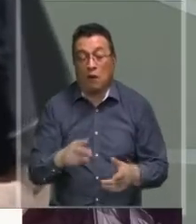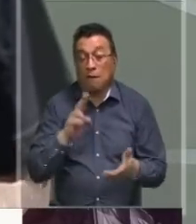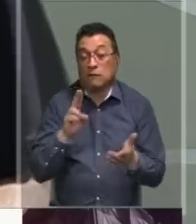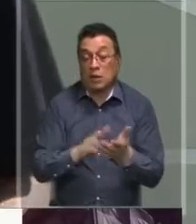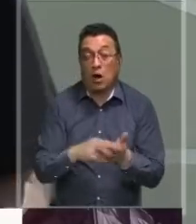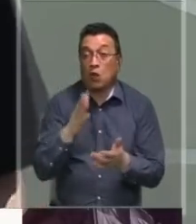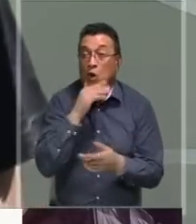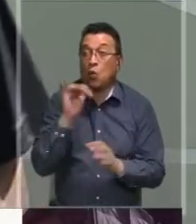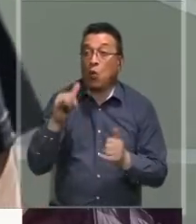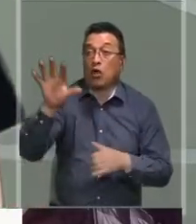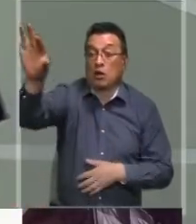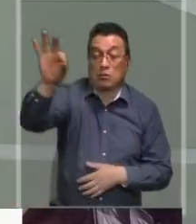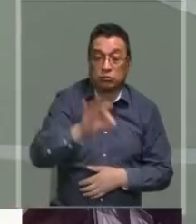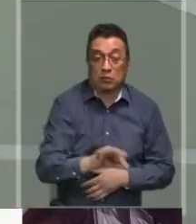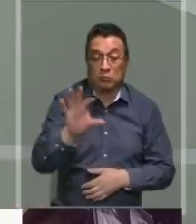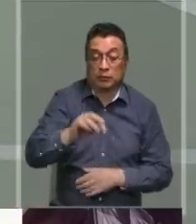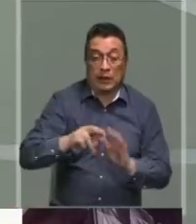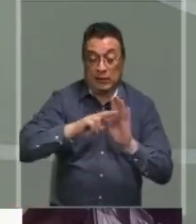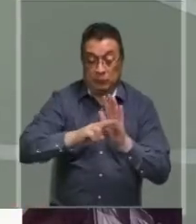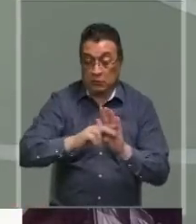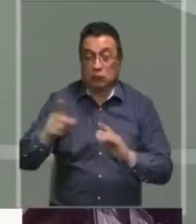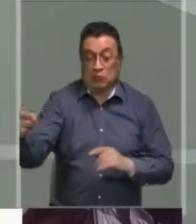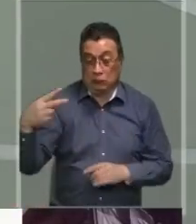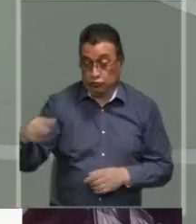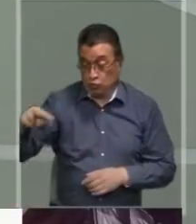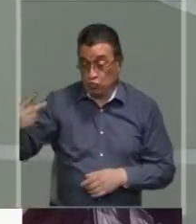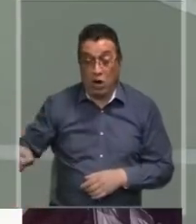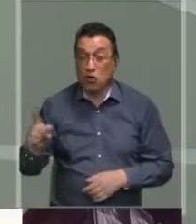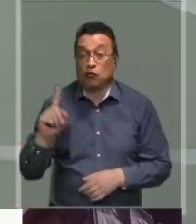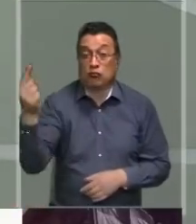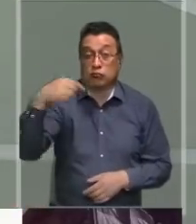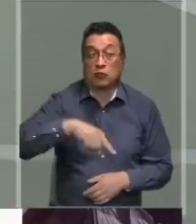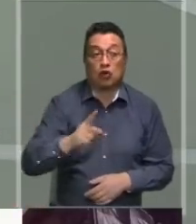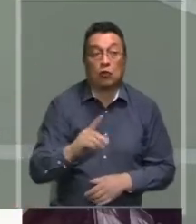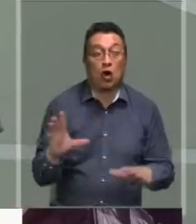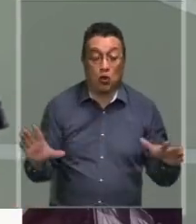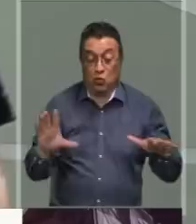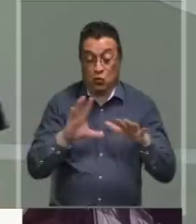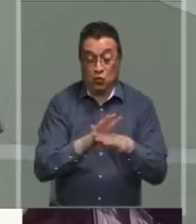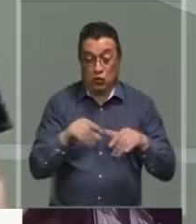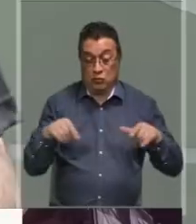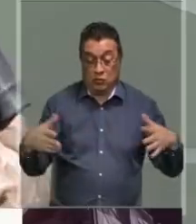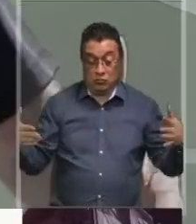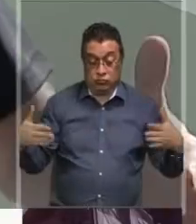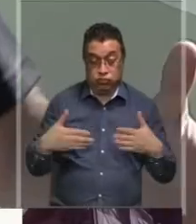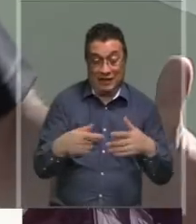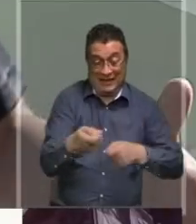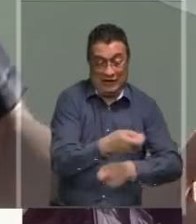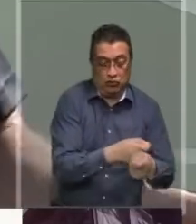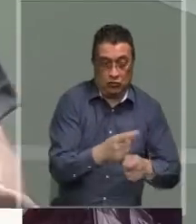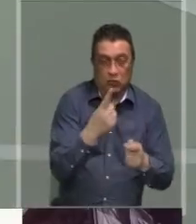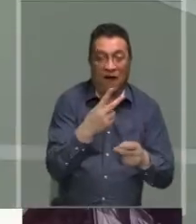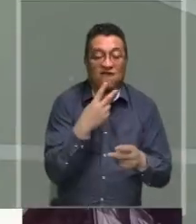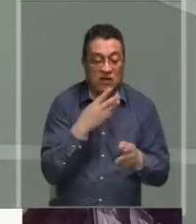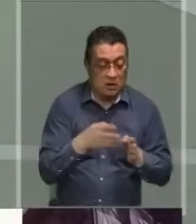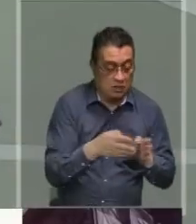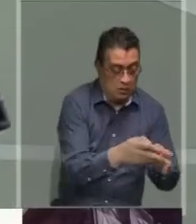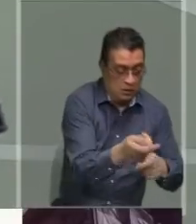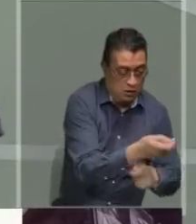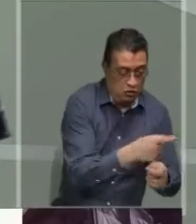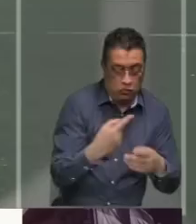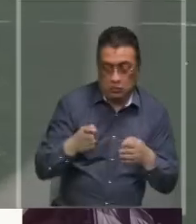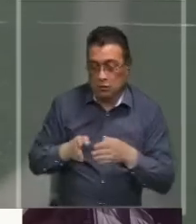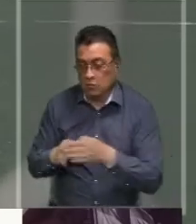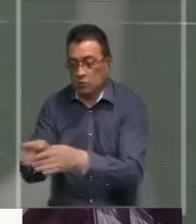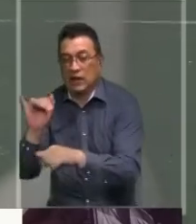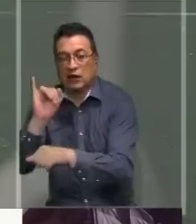ningún jugador que él tenga su representación. No se juntan aquí como los negocios. Una vía es el negocio y otro lado es la